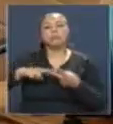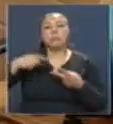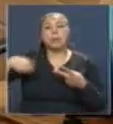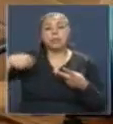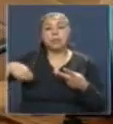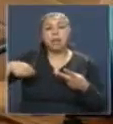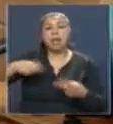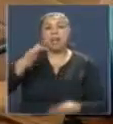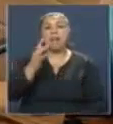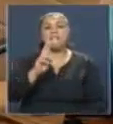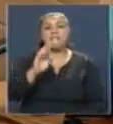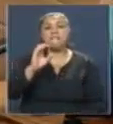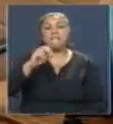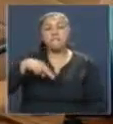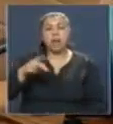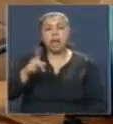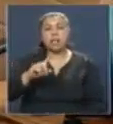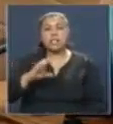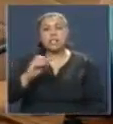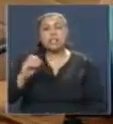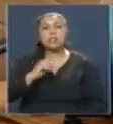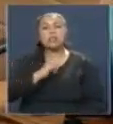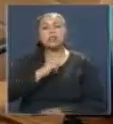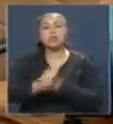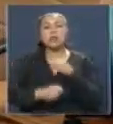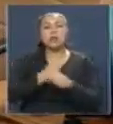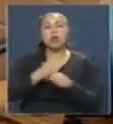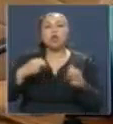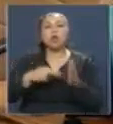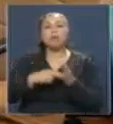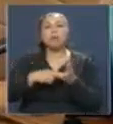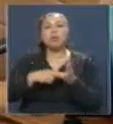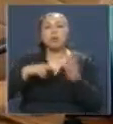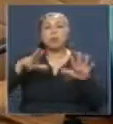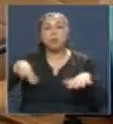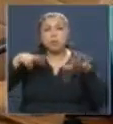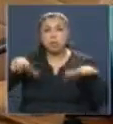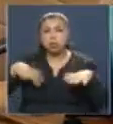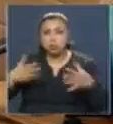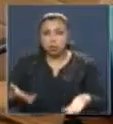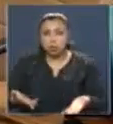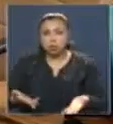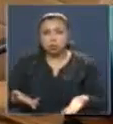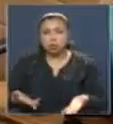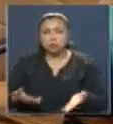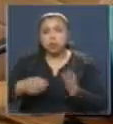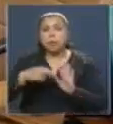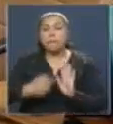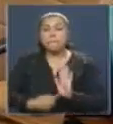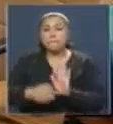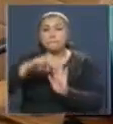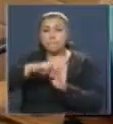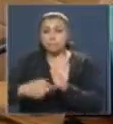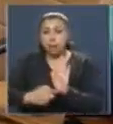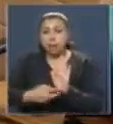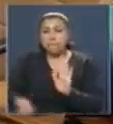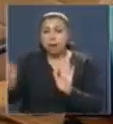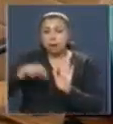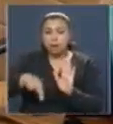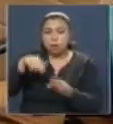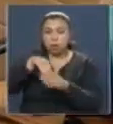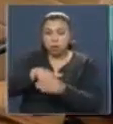Chaguán, el año 2018, en diciembre del año 2018, presentaron un proyecto para reponer el